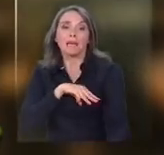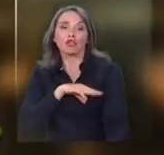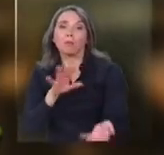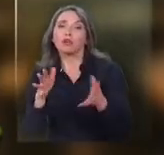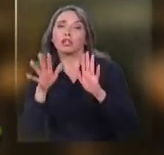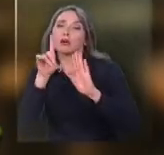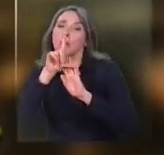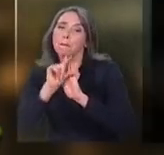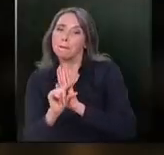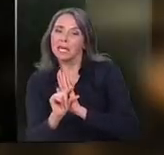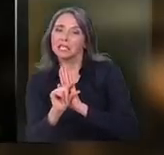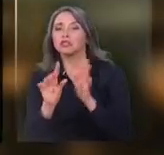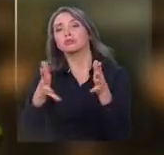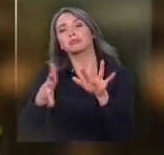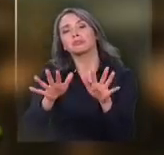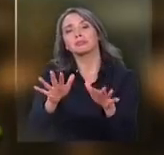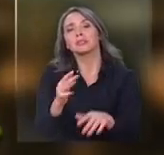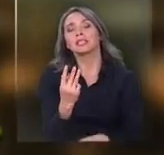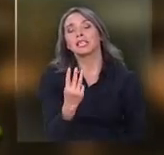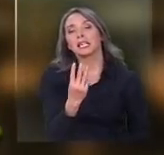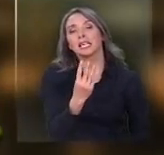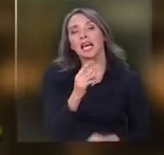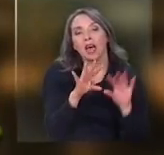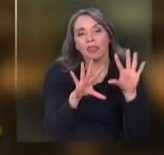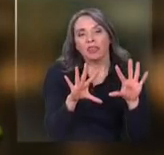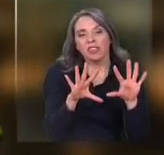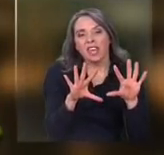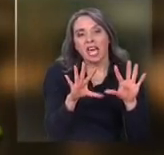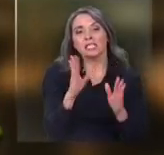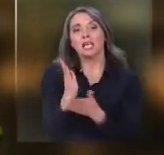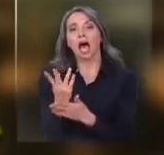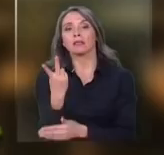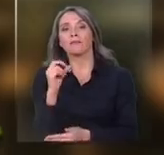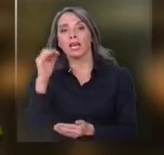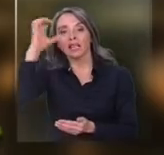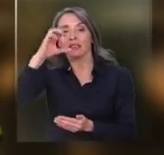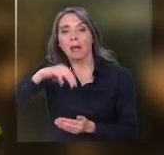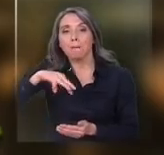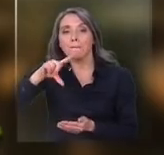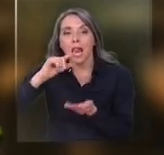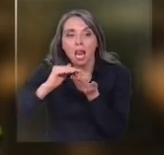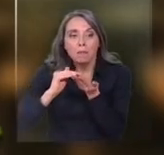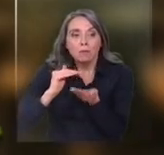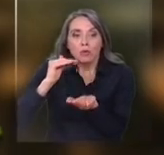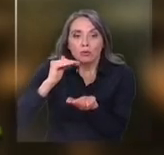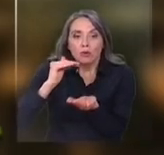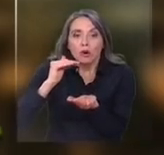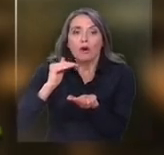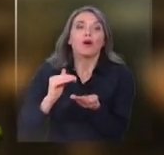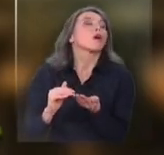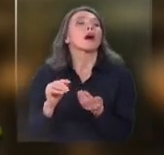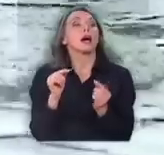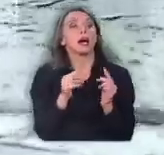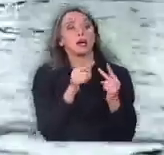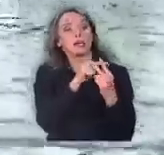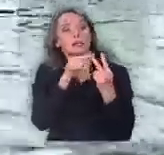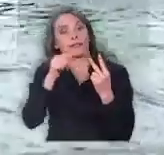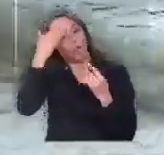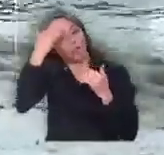Vamos a estar, bueno, cercanos a entre los 10 hasta los 20 milímetros. Podríamos llegar a 20 milímetros durante todos estos